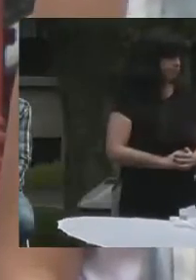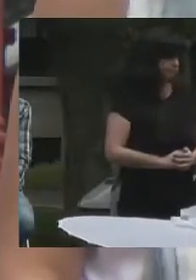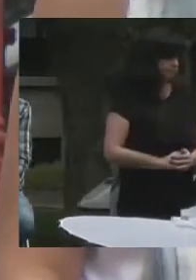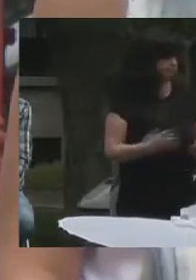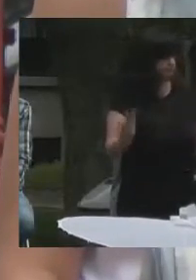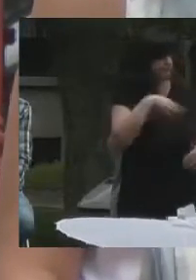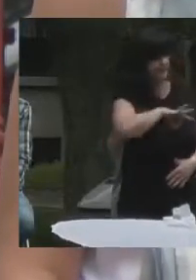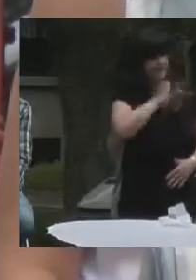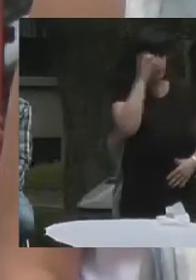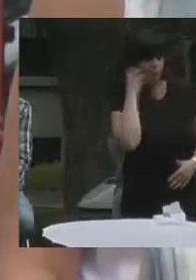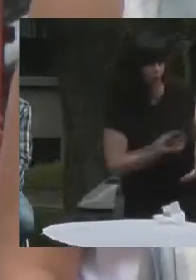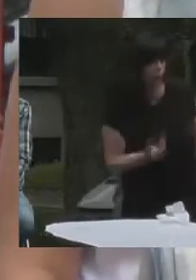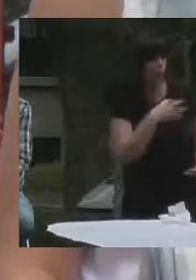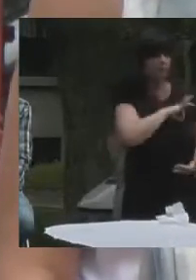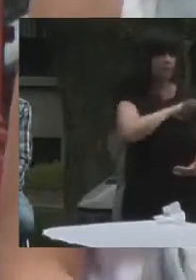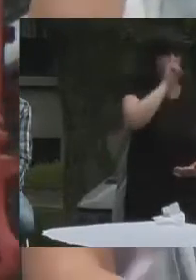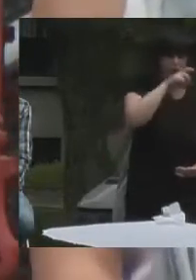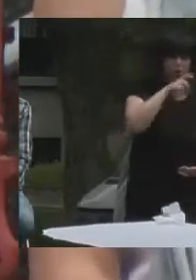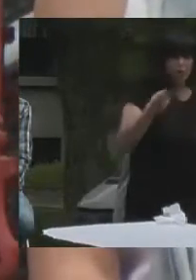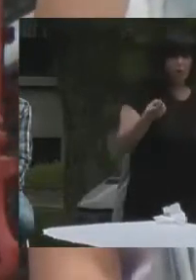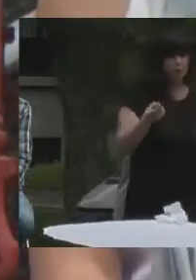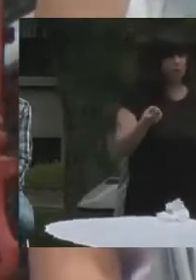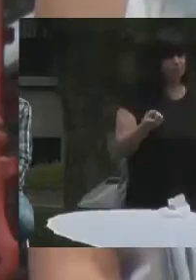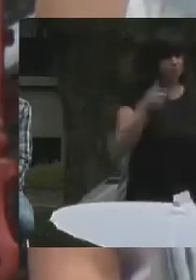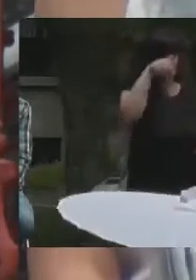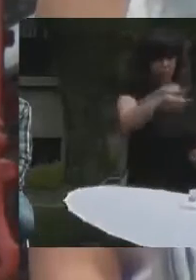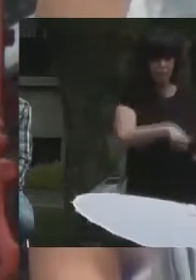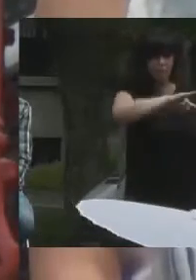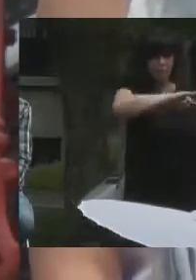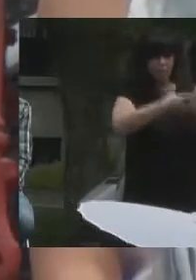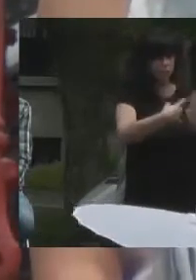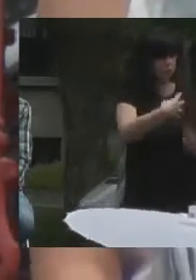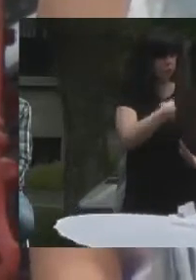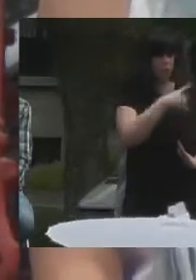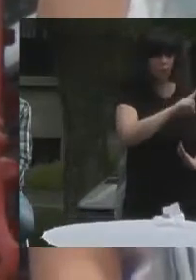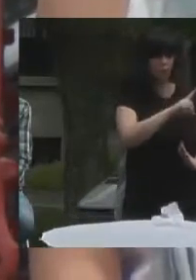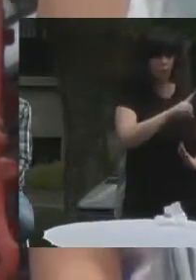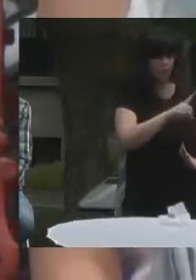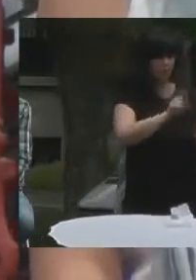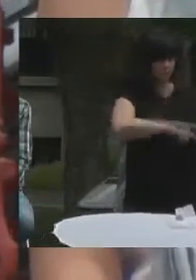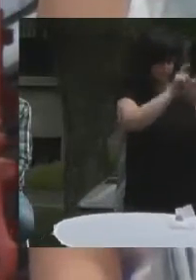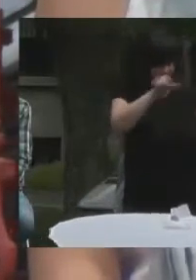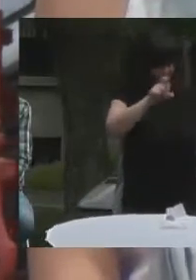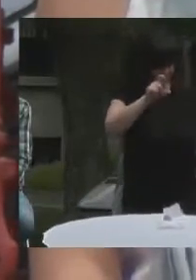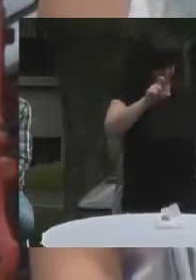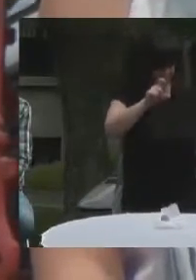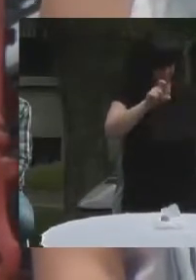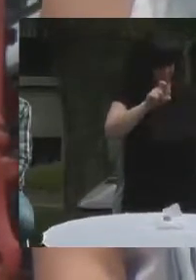Señor Rajoy, señor Feijóo, non imos arranxar nunca o problema demográfico desta